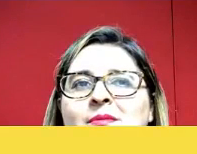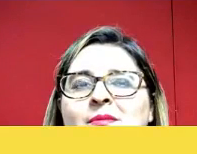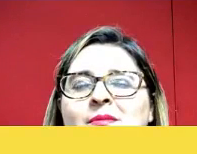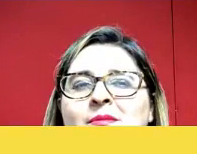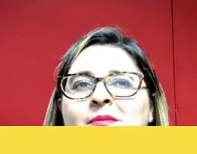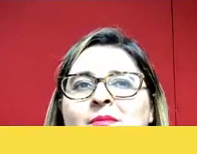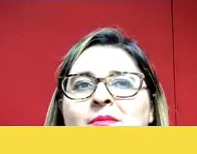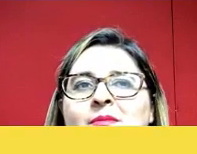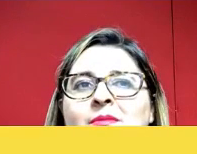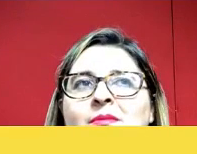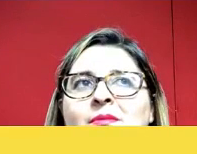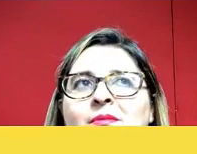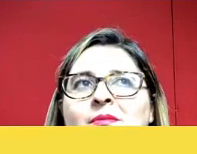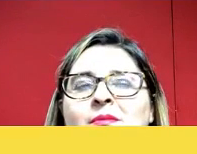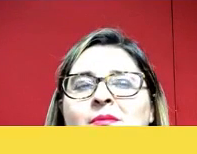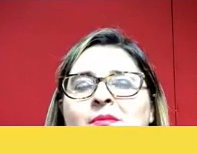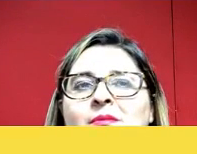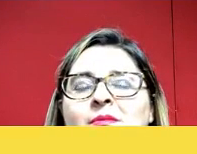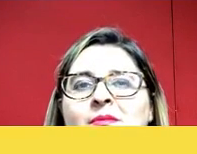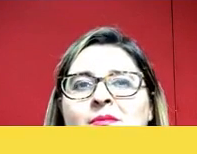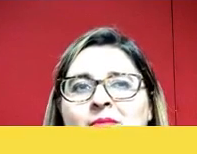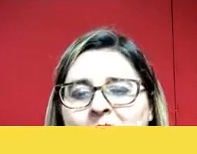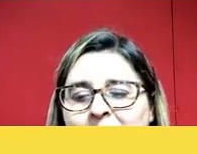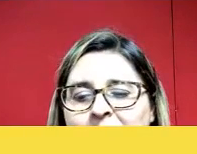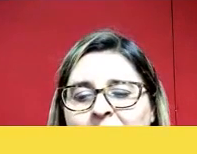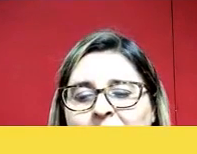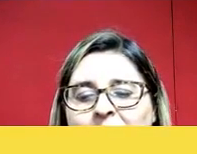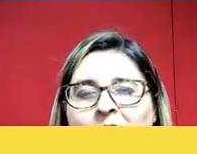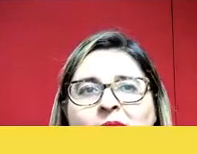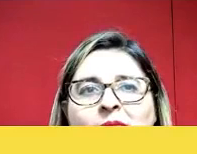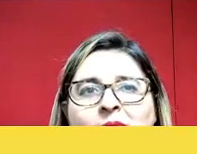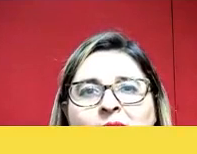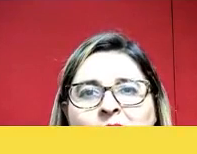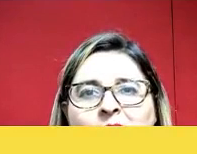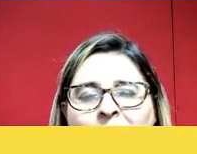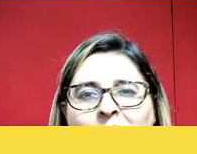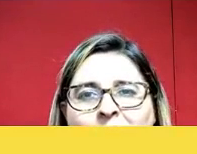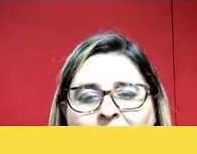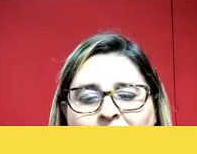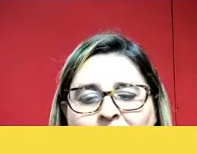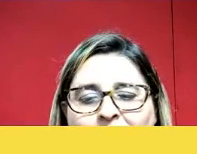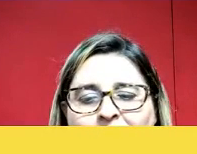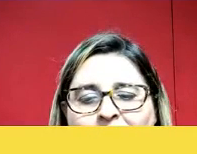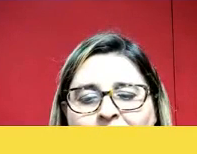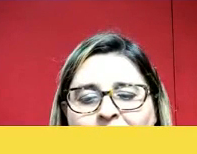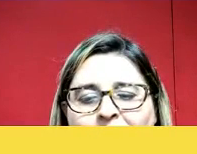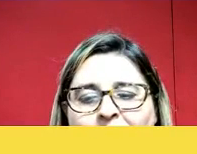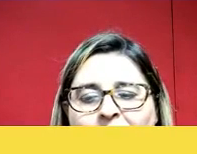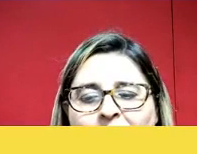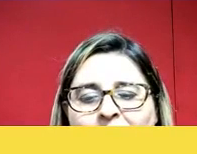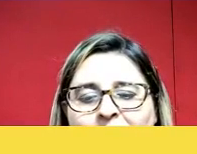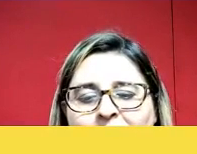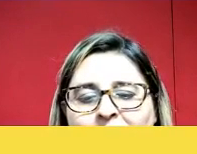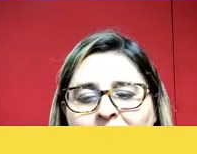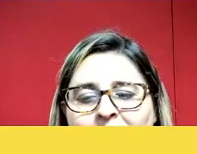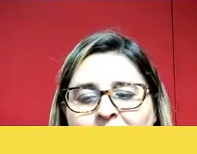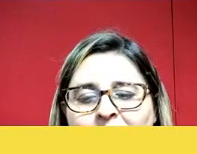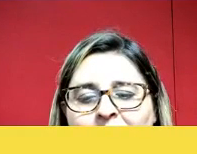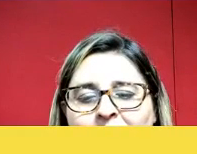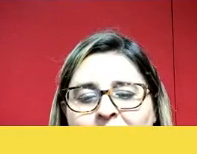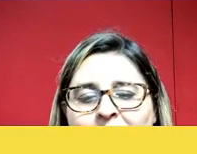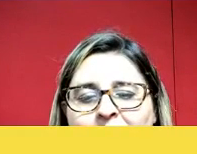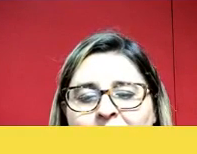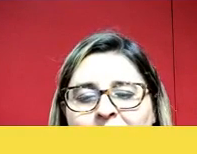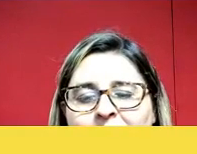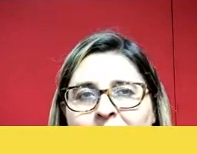galaxia entera solo un planeta tiene vida, el nuestro, habrían solamente 100 mil millones